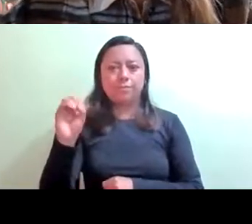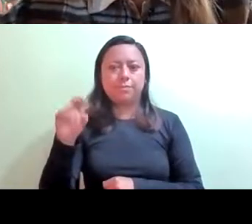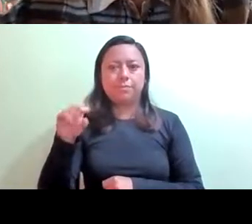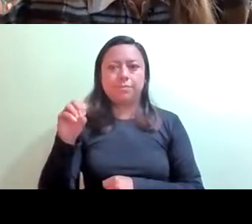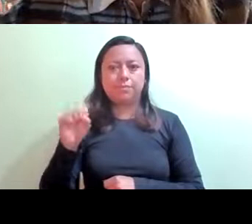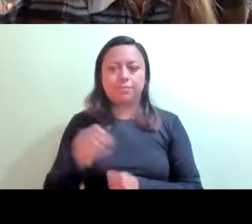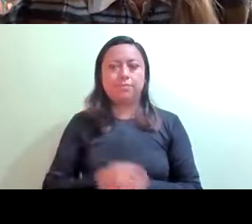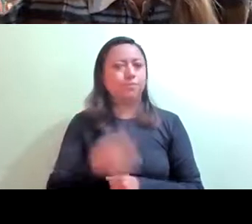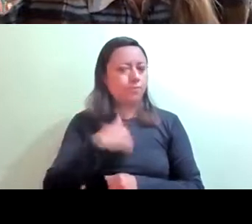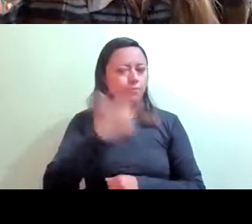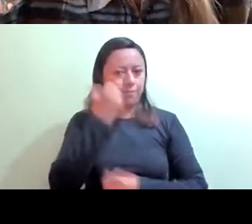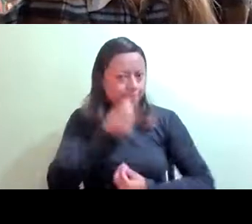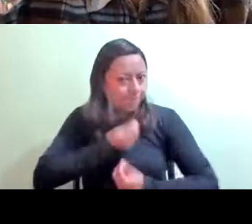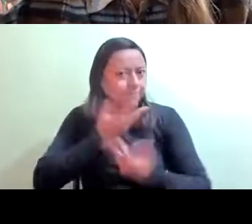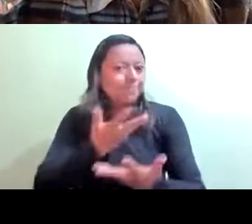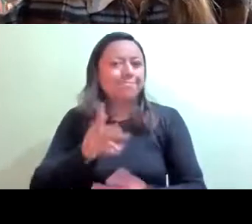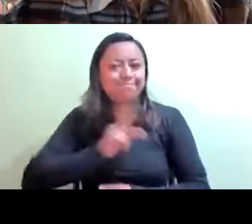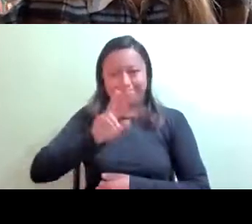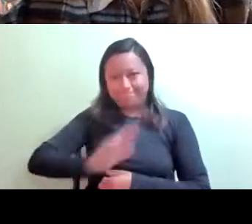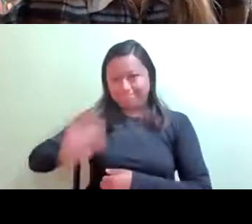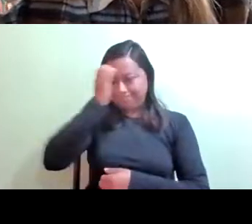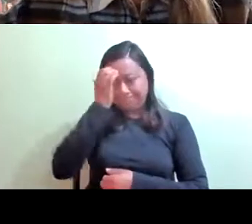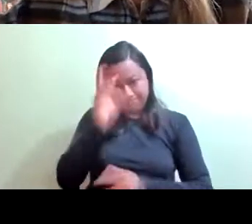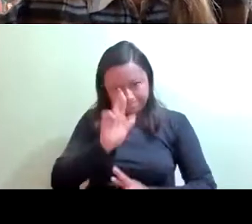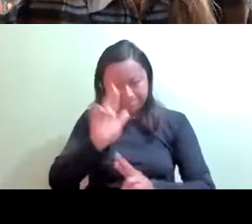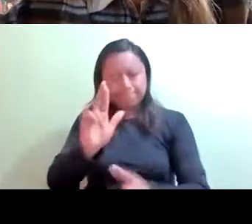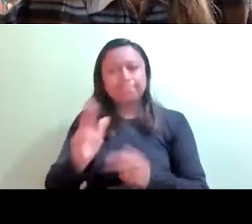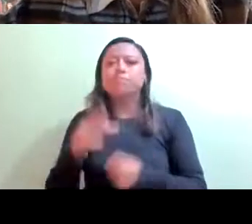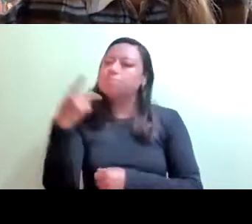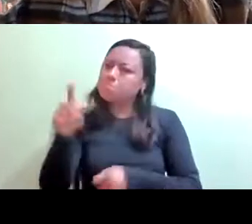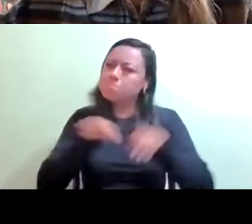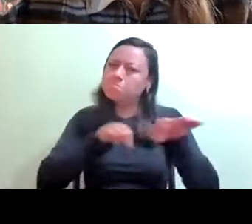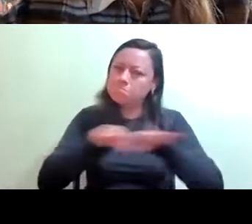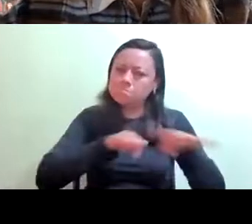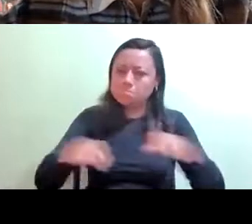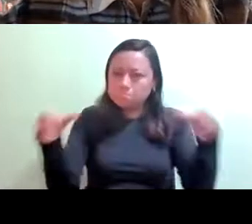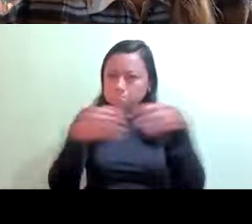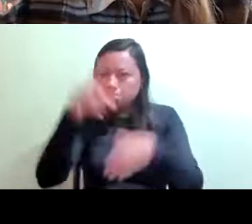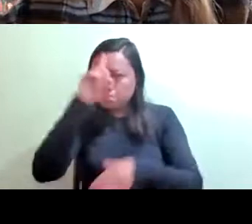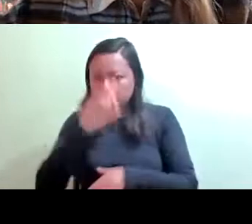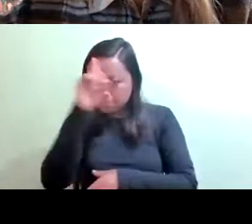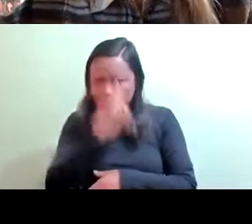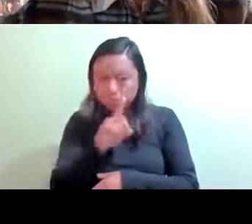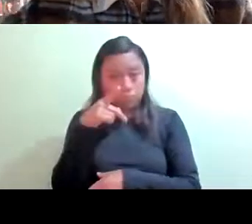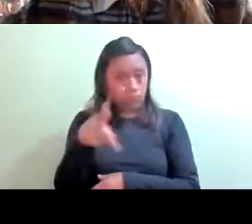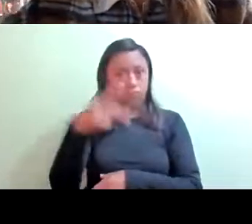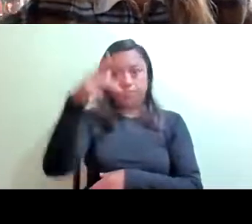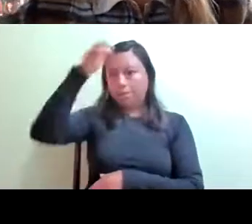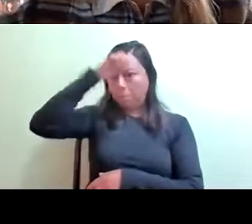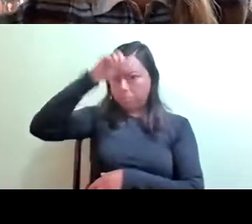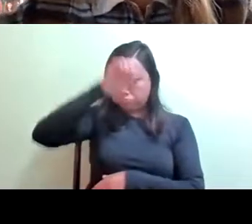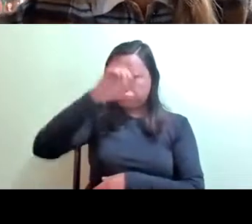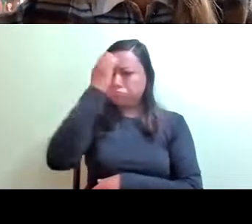mi reconocimiento por su gran labor como consejero. Sin duda, su experiencia y conocimiento le han